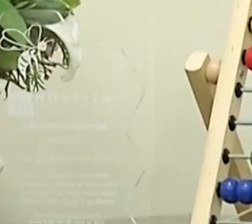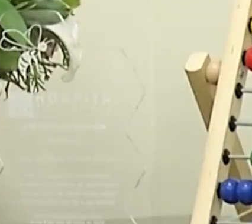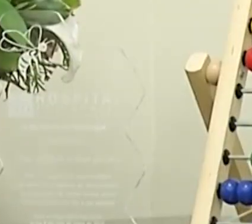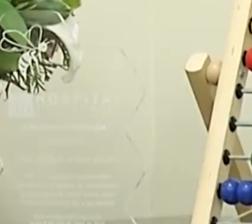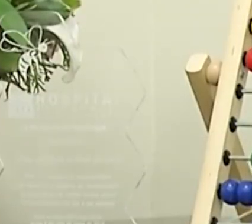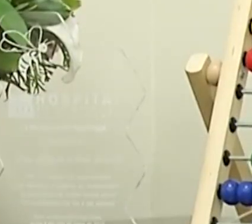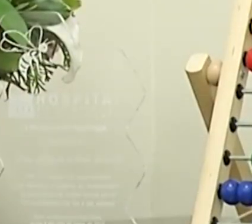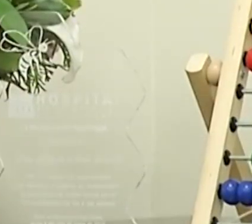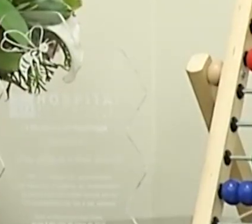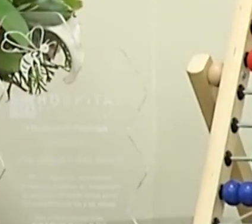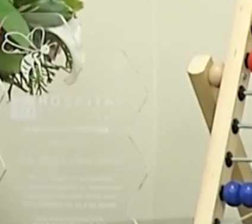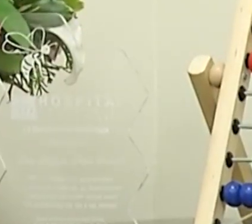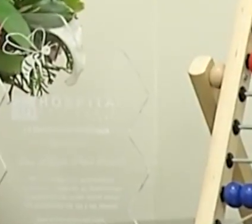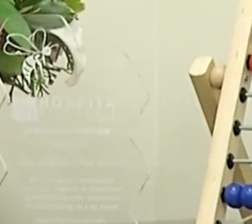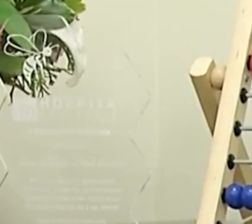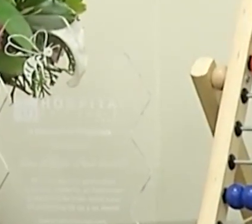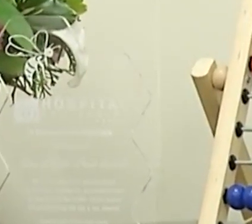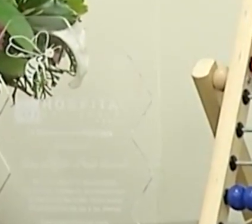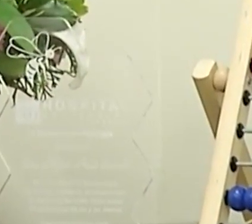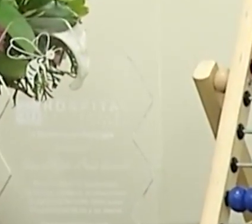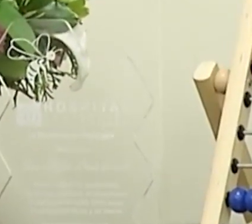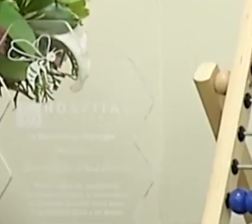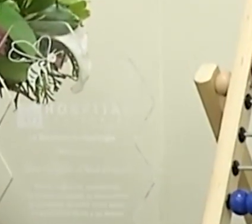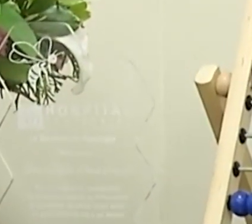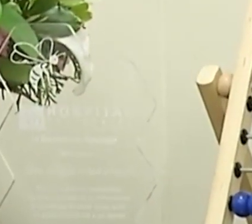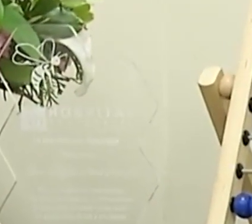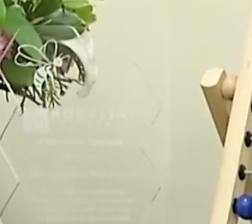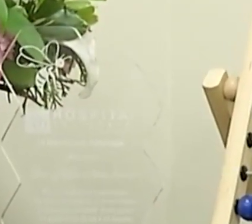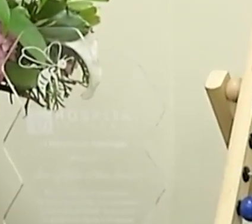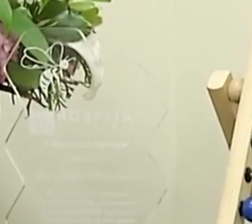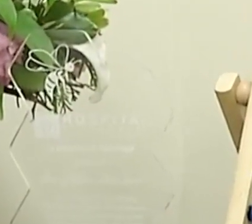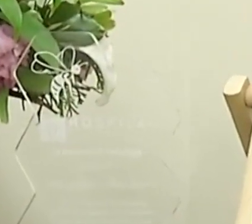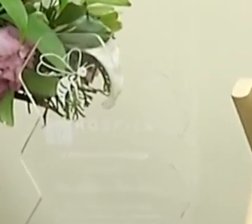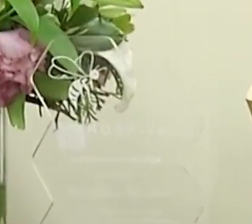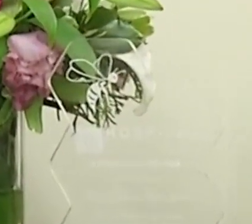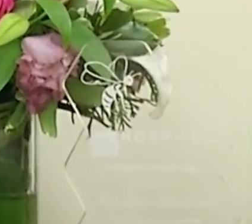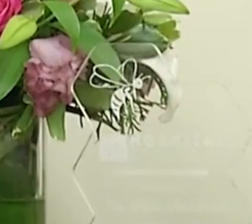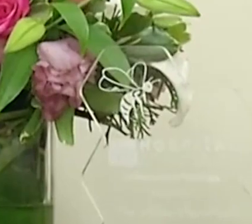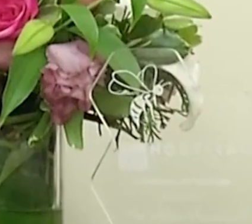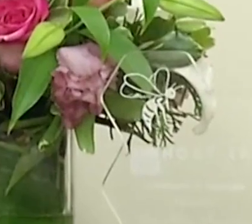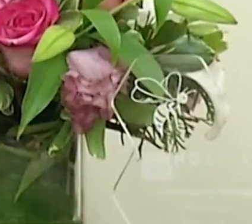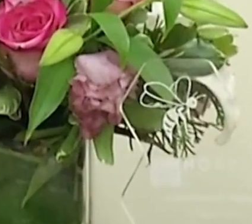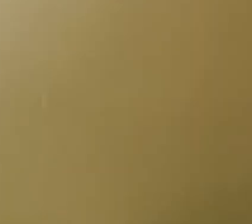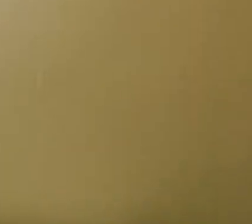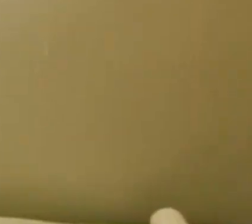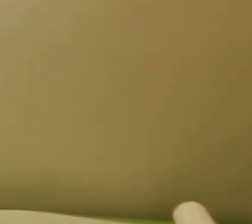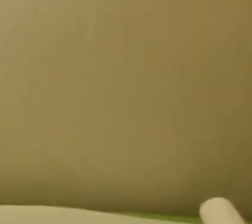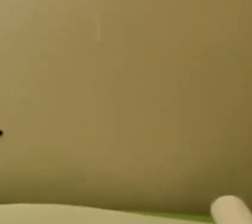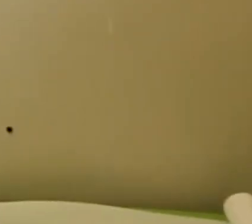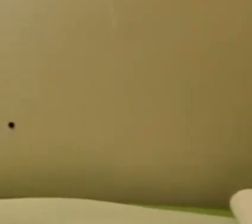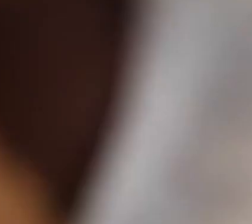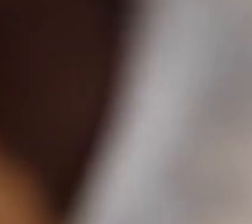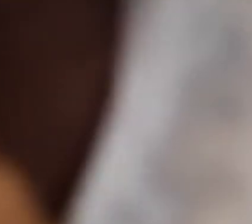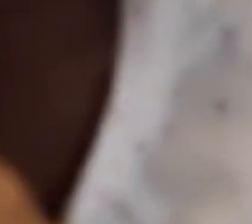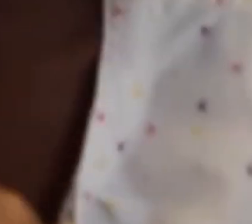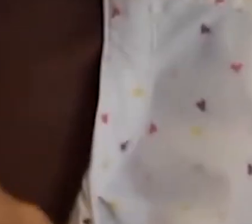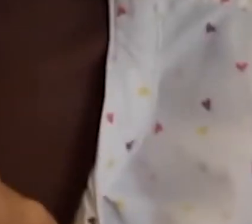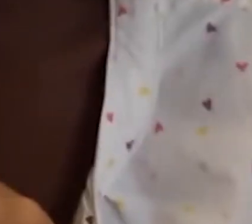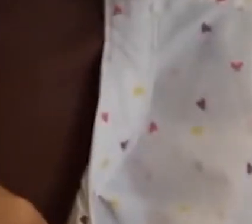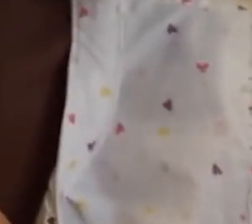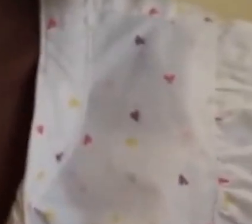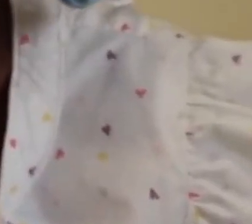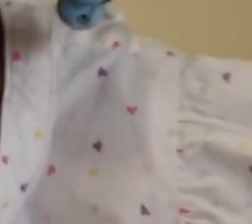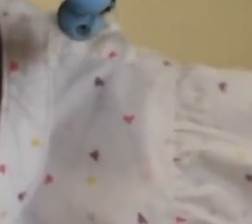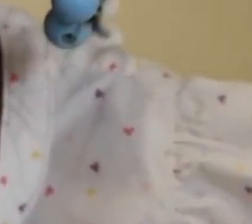gente. Este es un gobierno que se ha enfocado también en los profesionales de la salud, en garantizar espacios